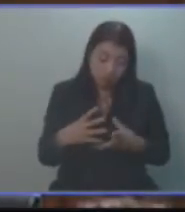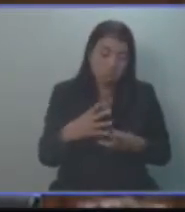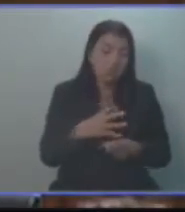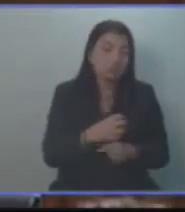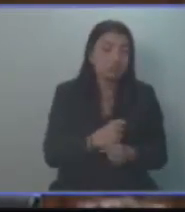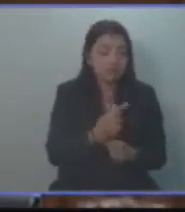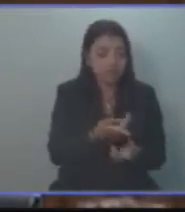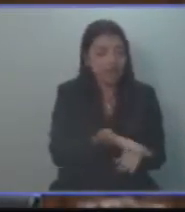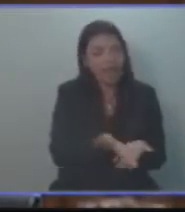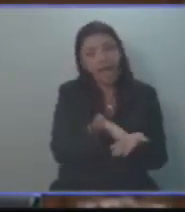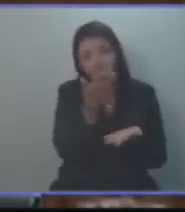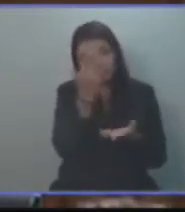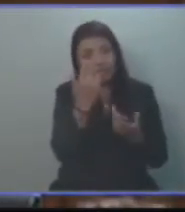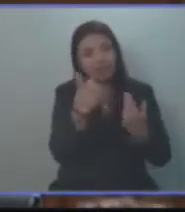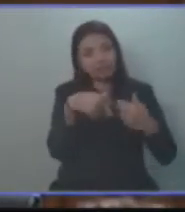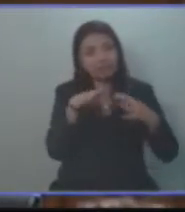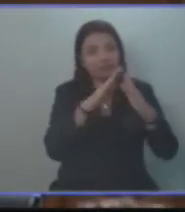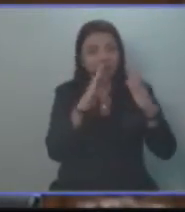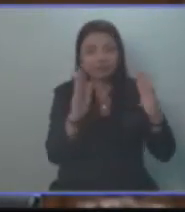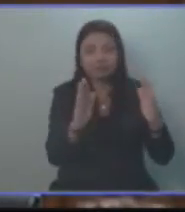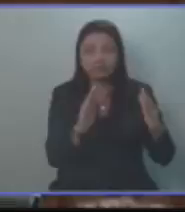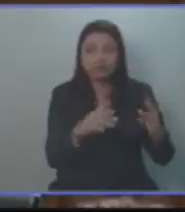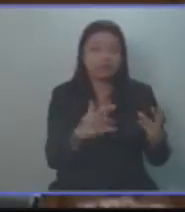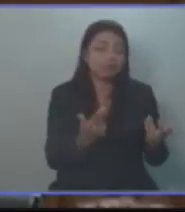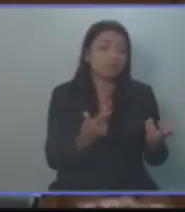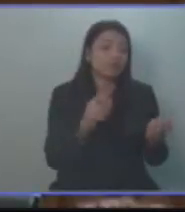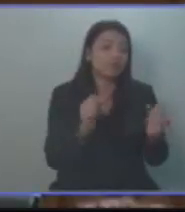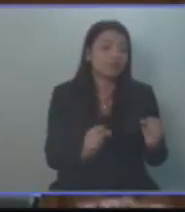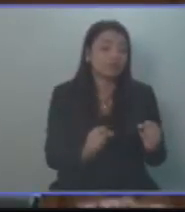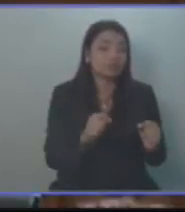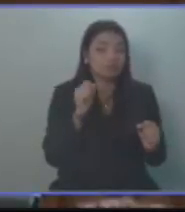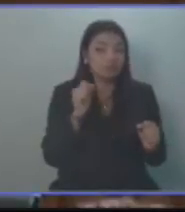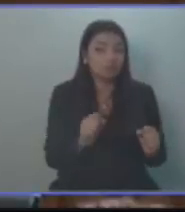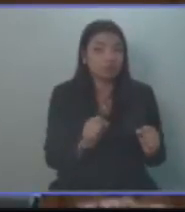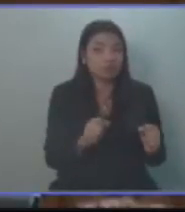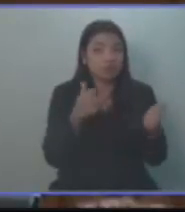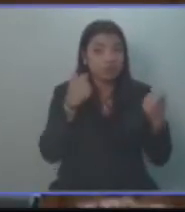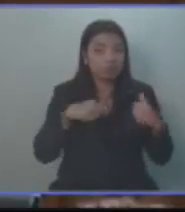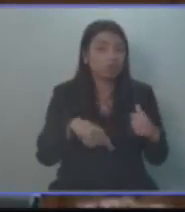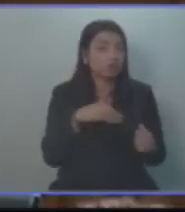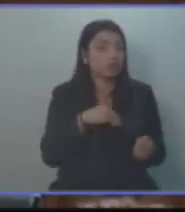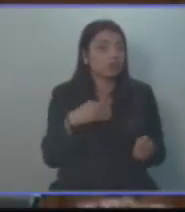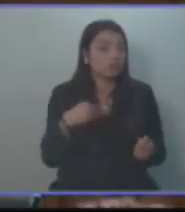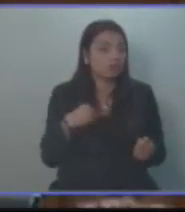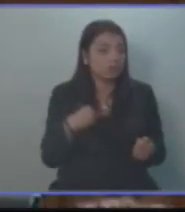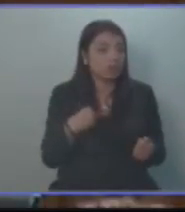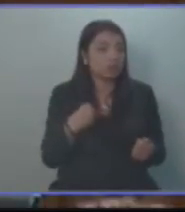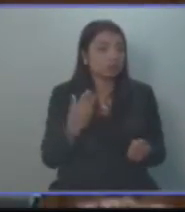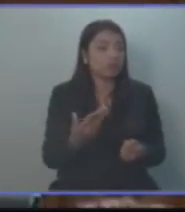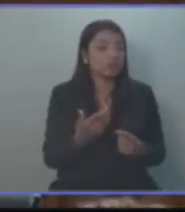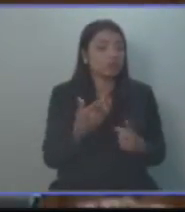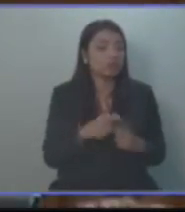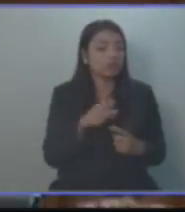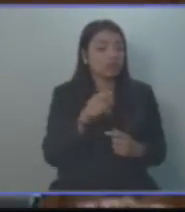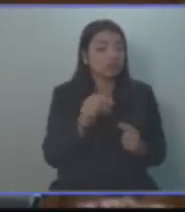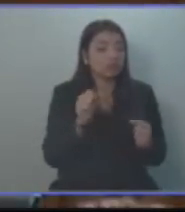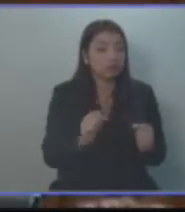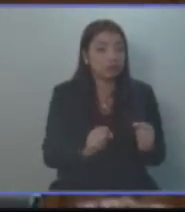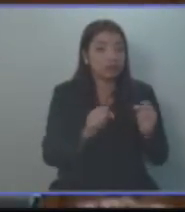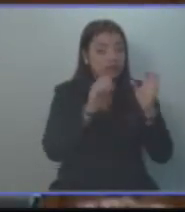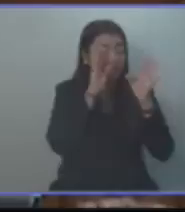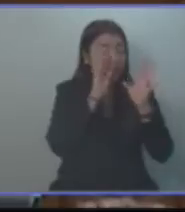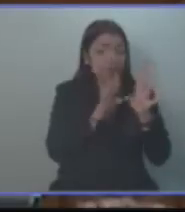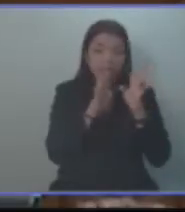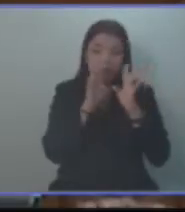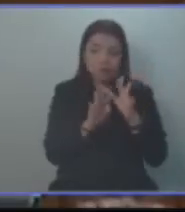de las 24 horas después del egreso, el cual debe ser avalado por el médico tratante. BB, respetar los